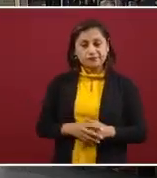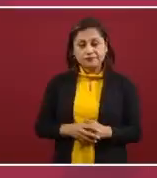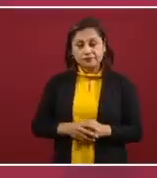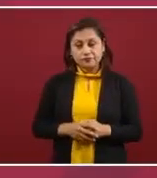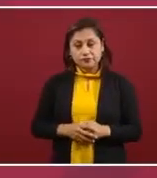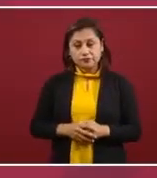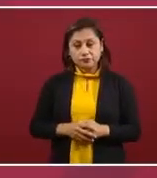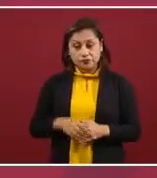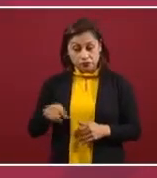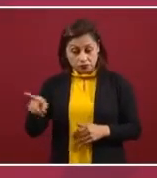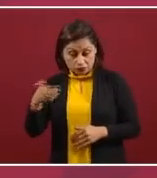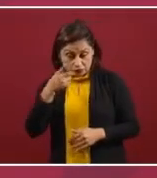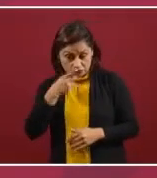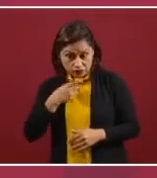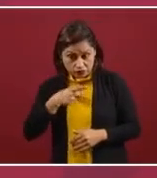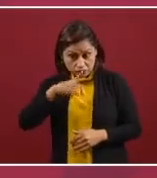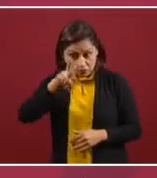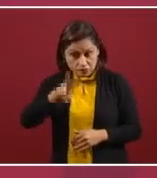así,